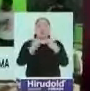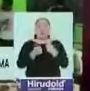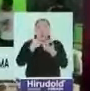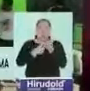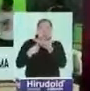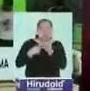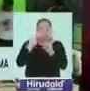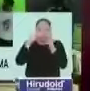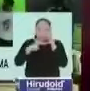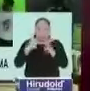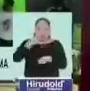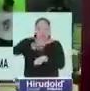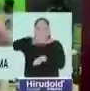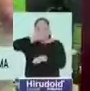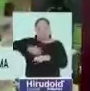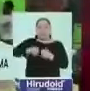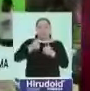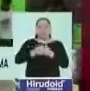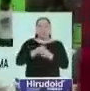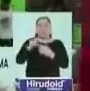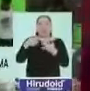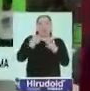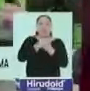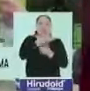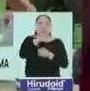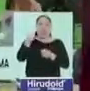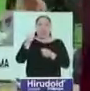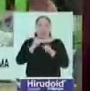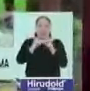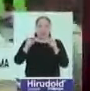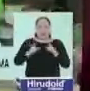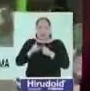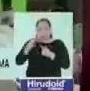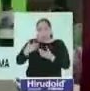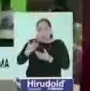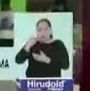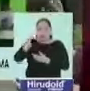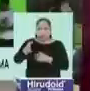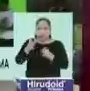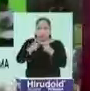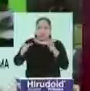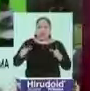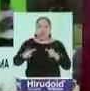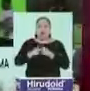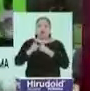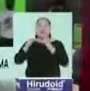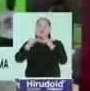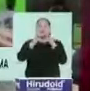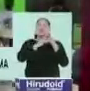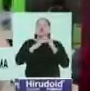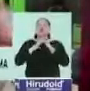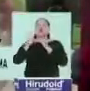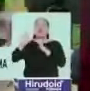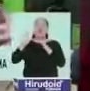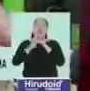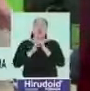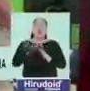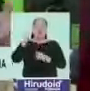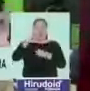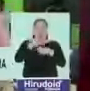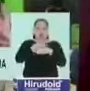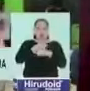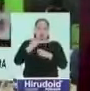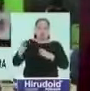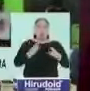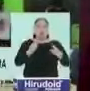Entonces le corresponde también, no solamente al gobierno, sino a todas las instituciones públicas, a los gobiernos regionales, a los gobiernos locales,